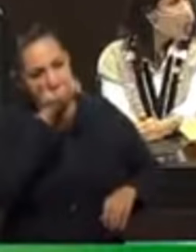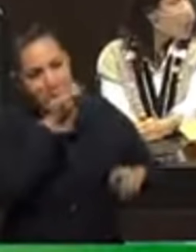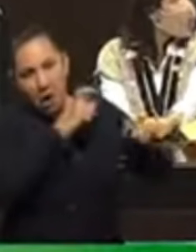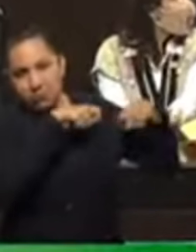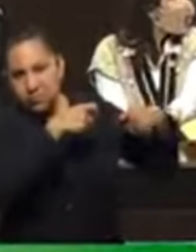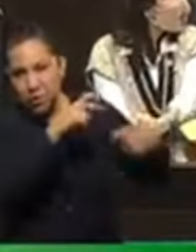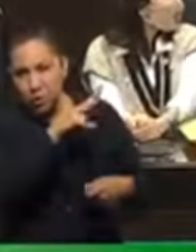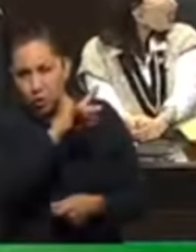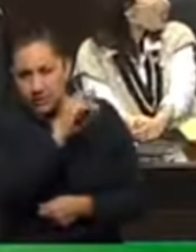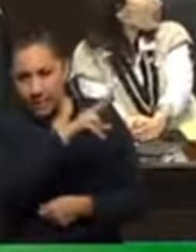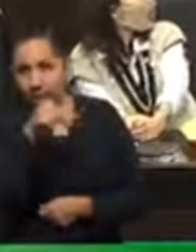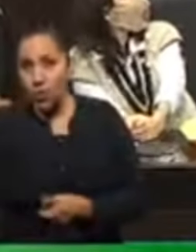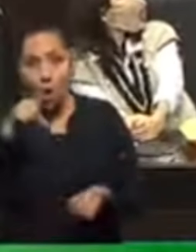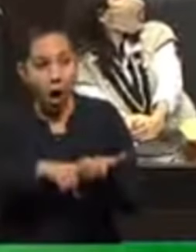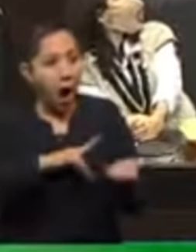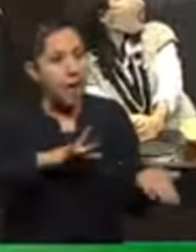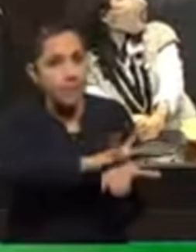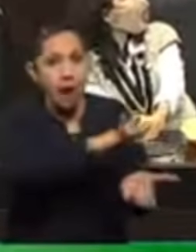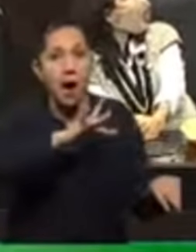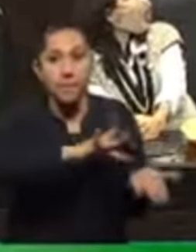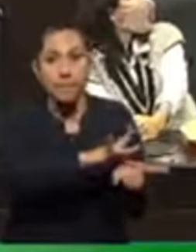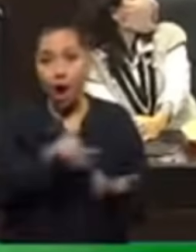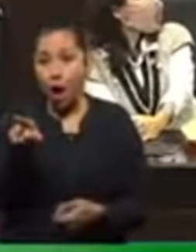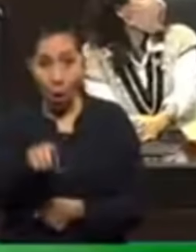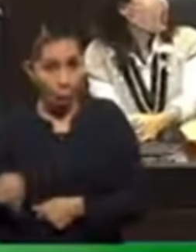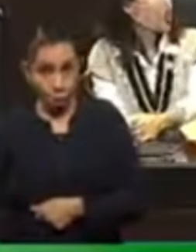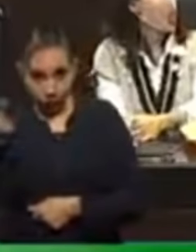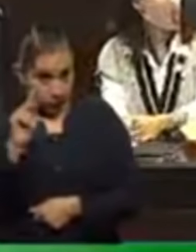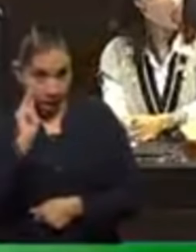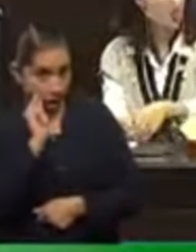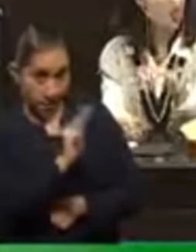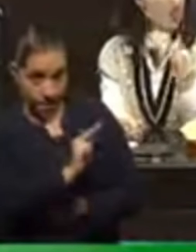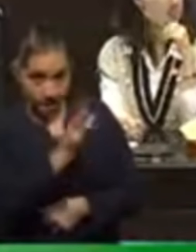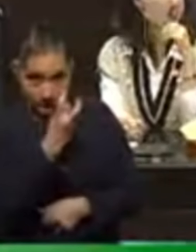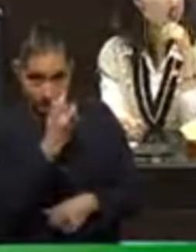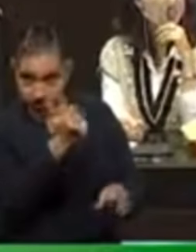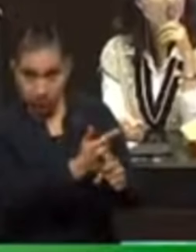Es de una arrogancia. Permítame, diputado.